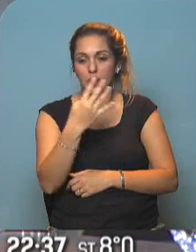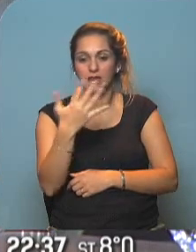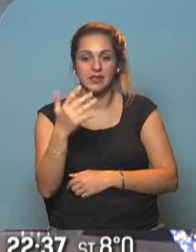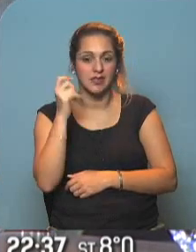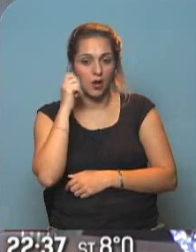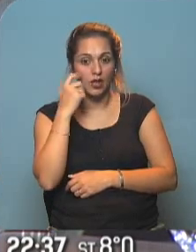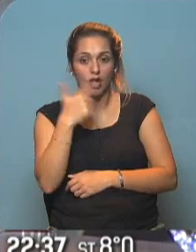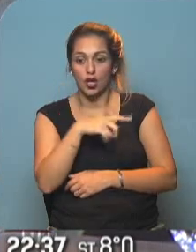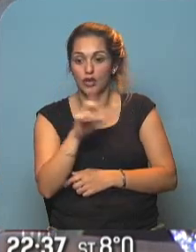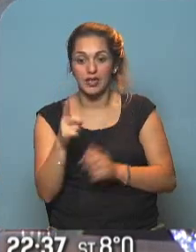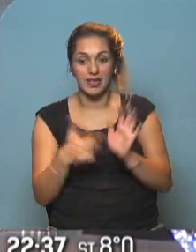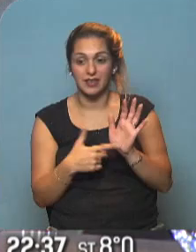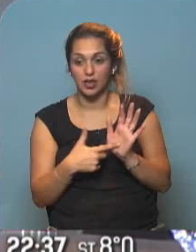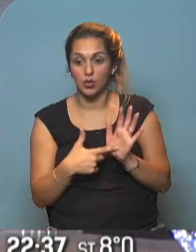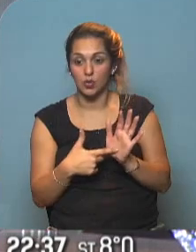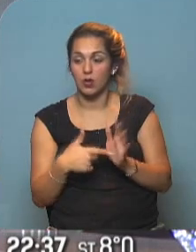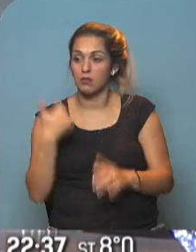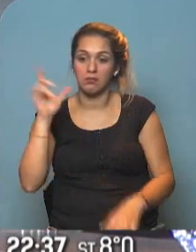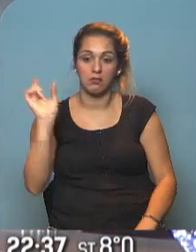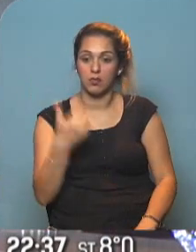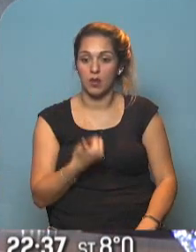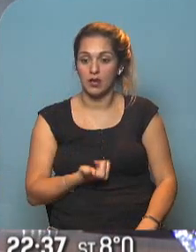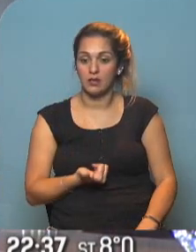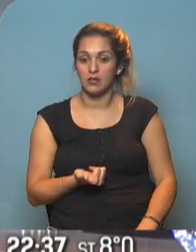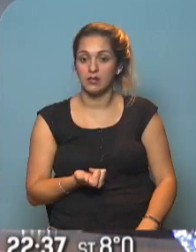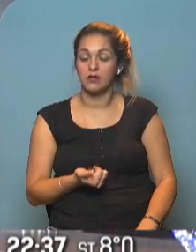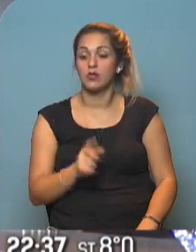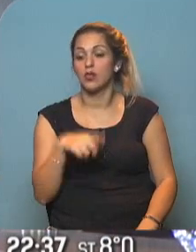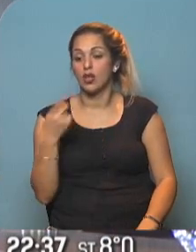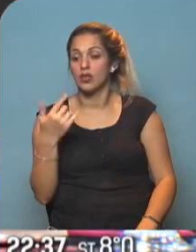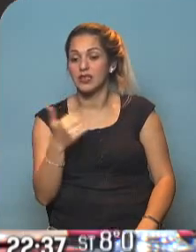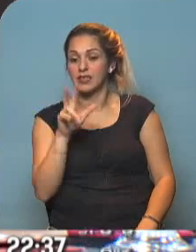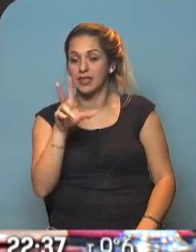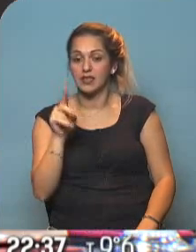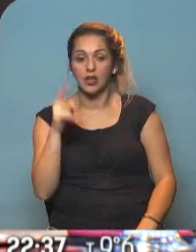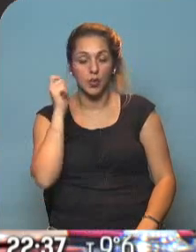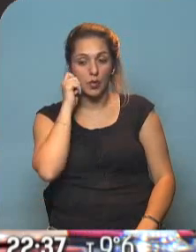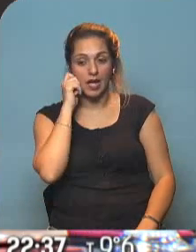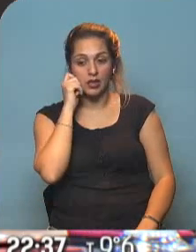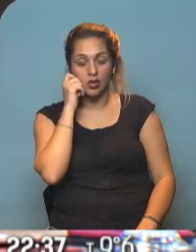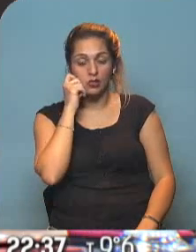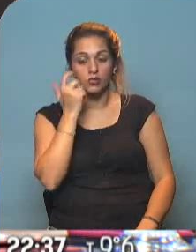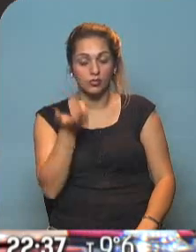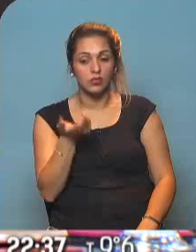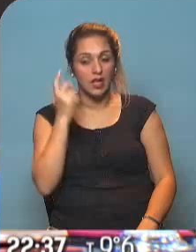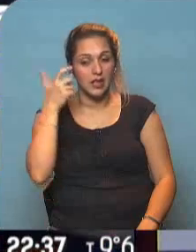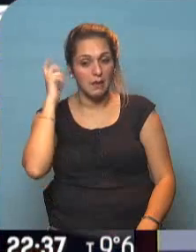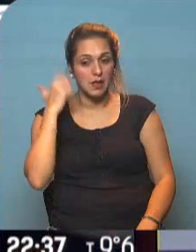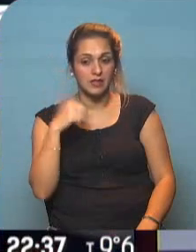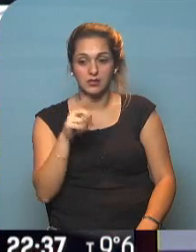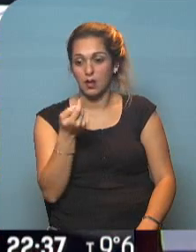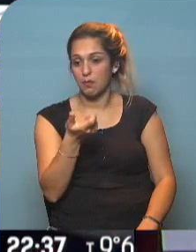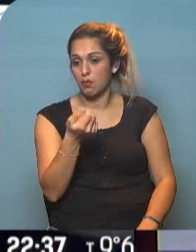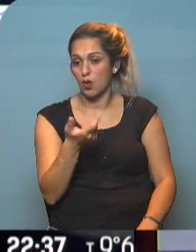título, además, es una cosa no convencional. Tiene 31. También tiene 31 años. Sí, con experiencia legislativa, digamos, y dentro de su